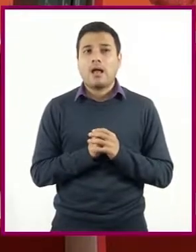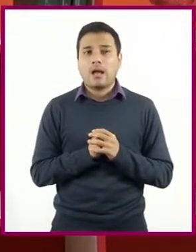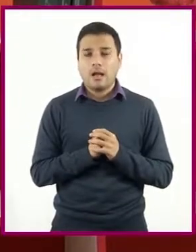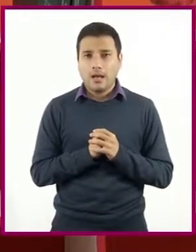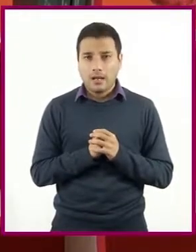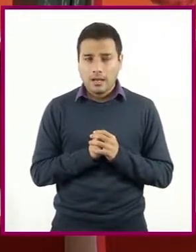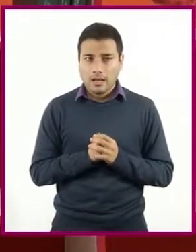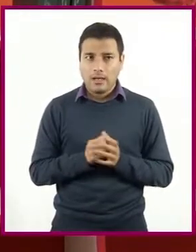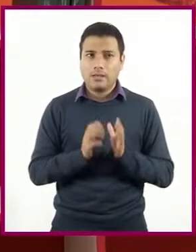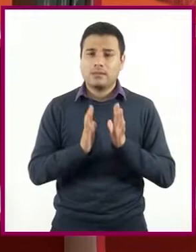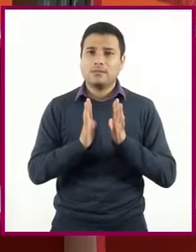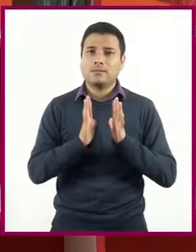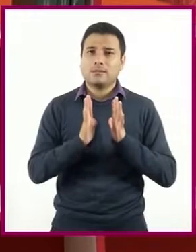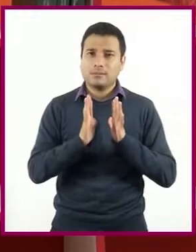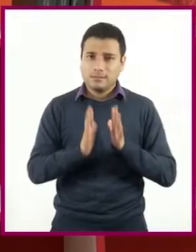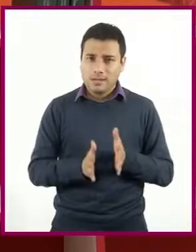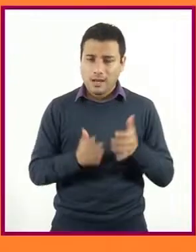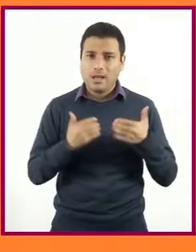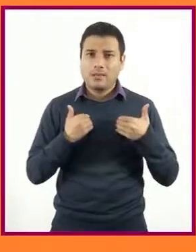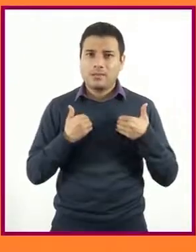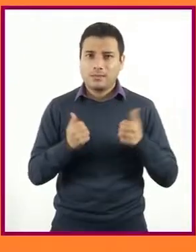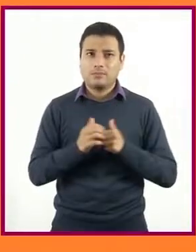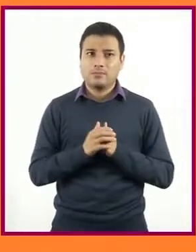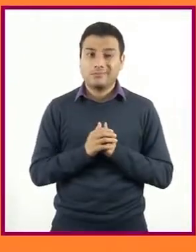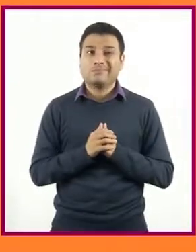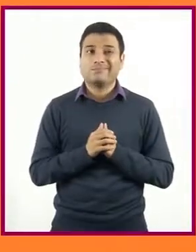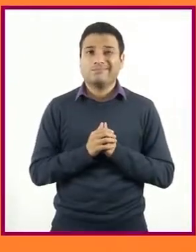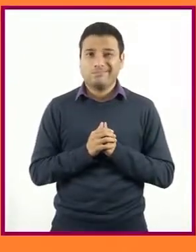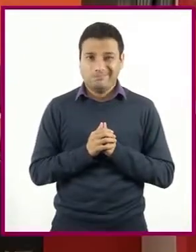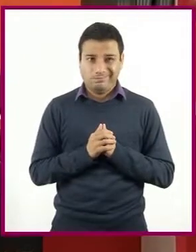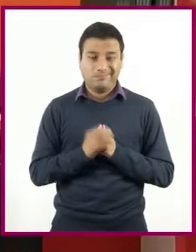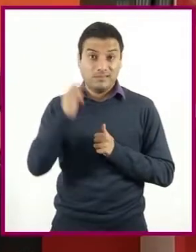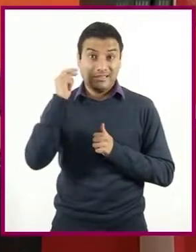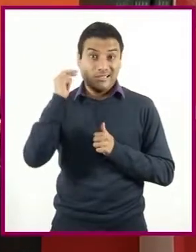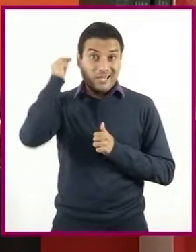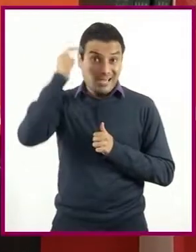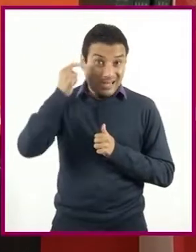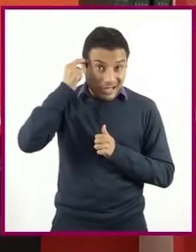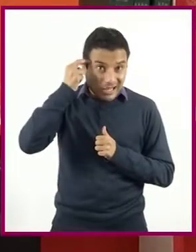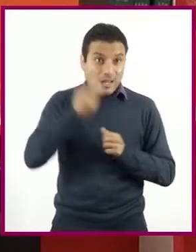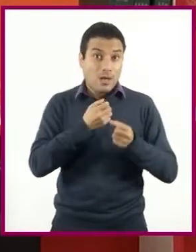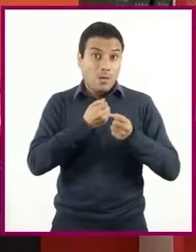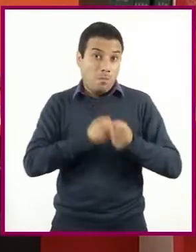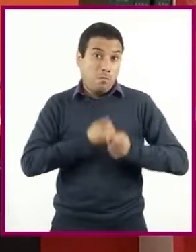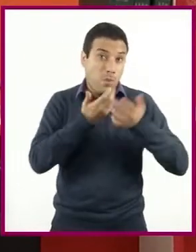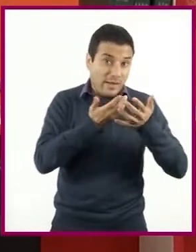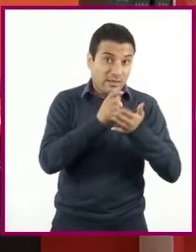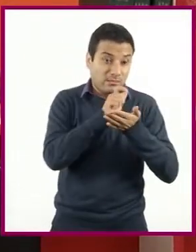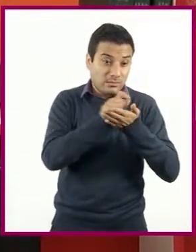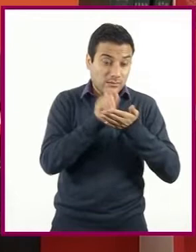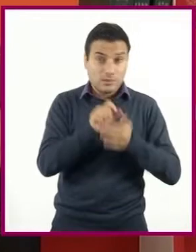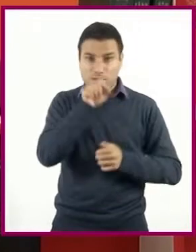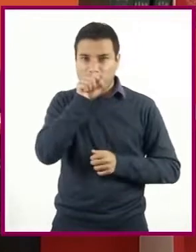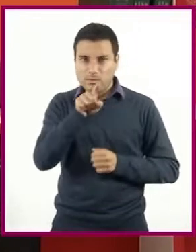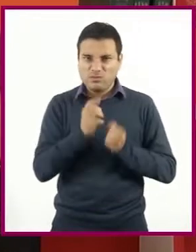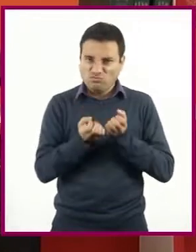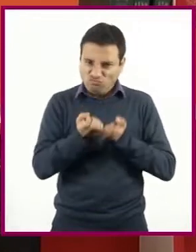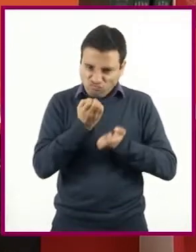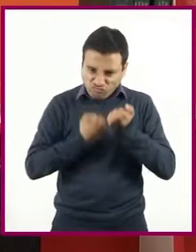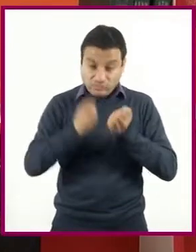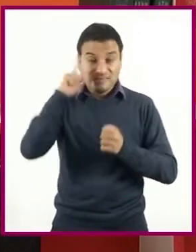Ya entiendo. Claro, debe ser muy complicado ser un emperador poeta y además ejercitarse físicamente.